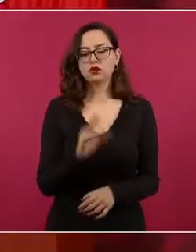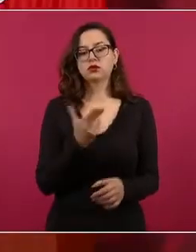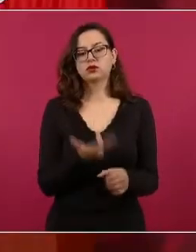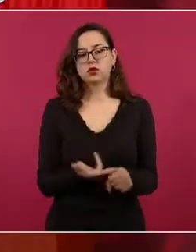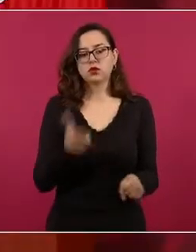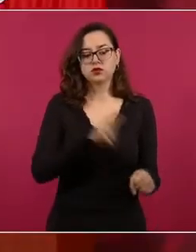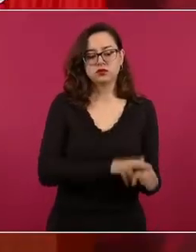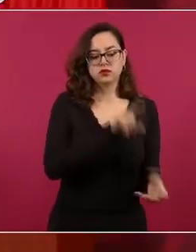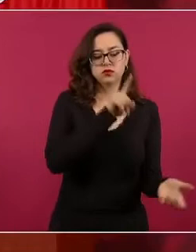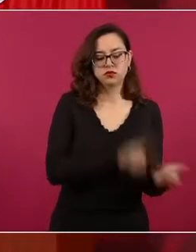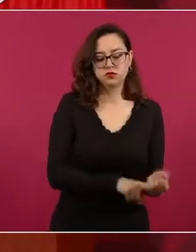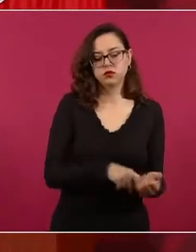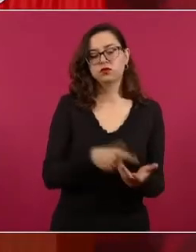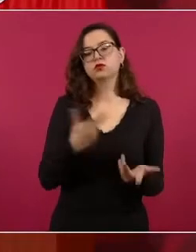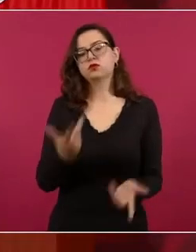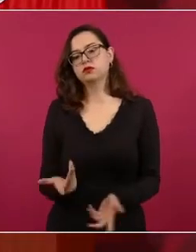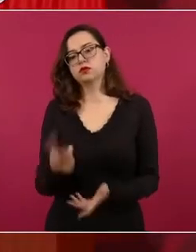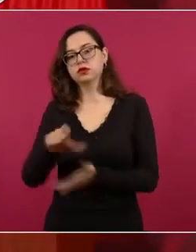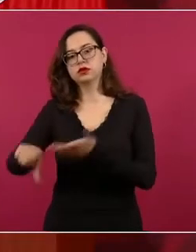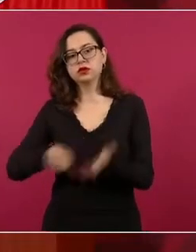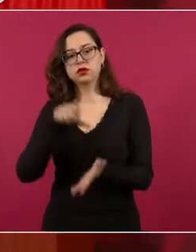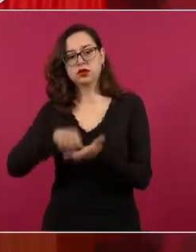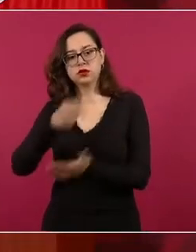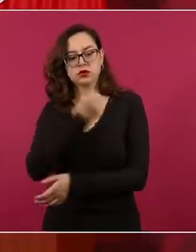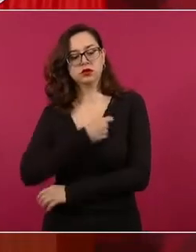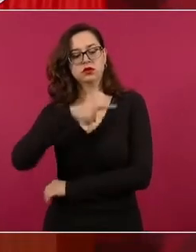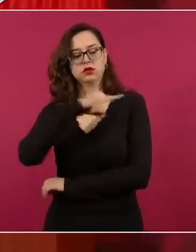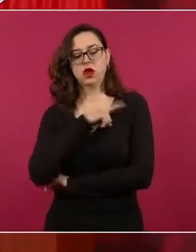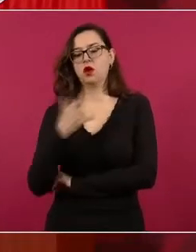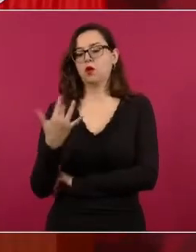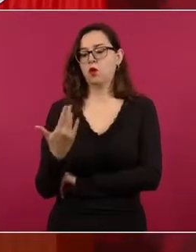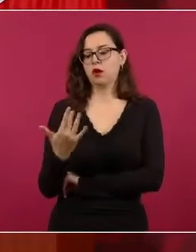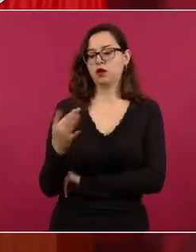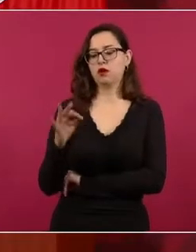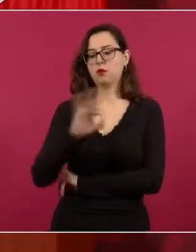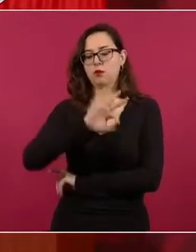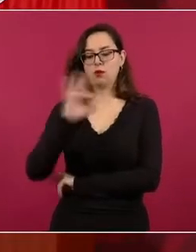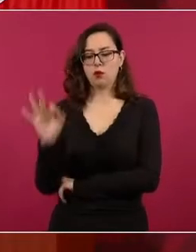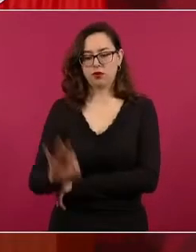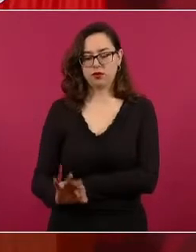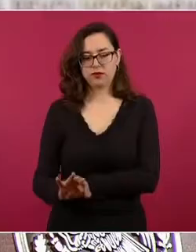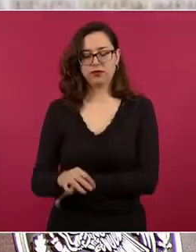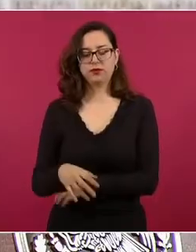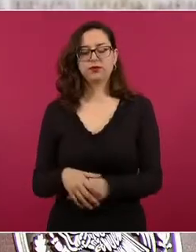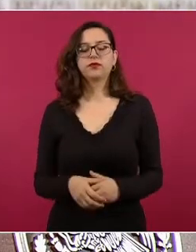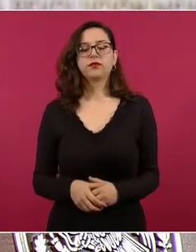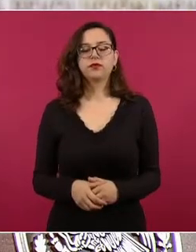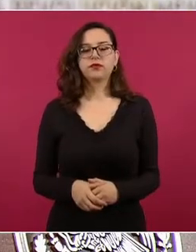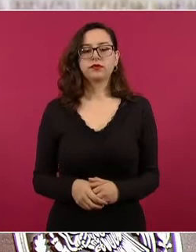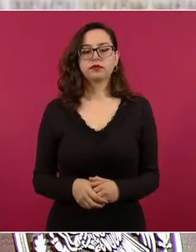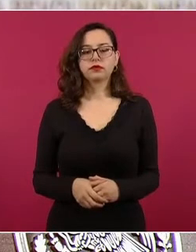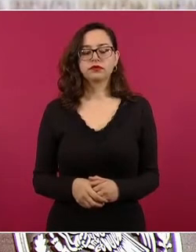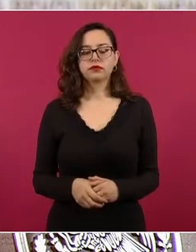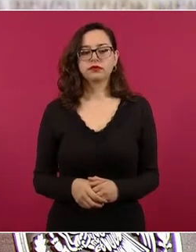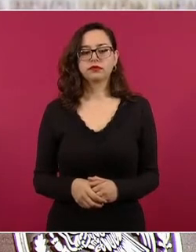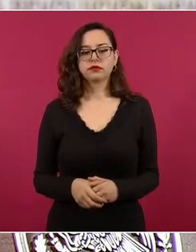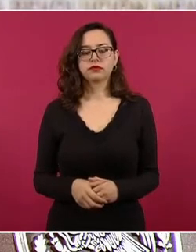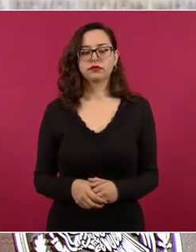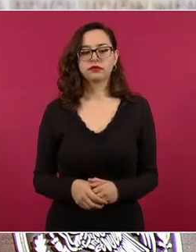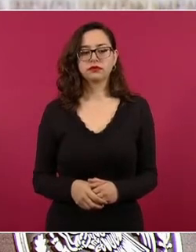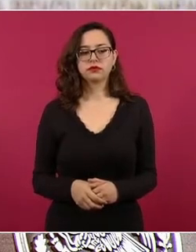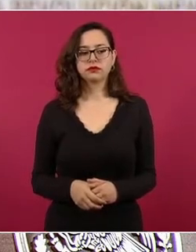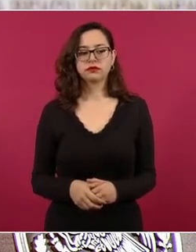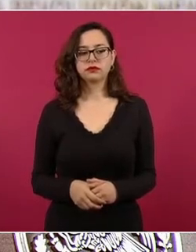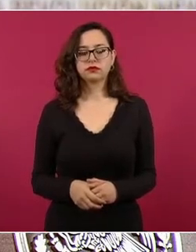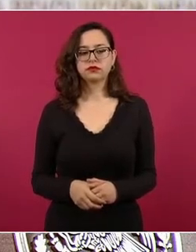hospitales y 50% en la inversión que se hace en 64 centros de salud en el primer nivel.